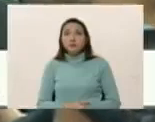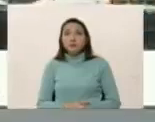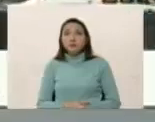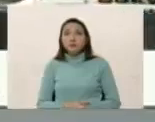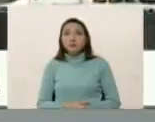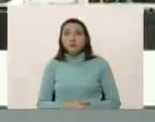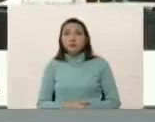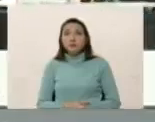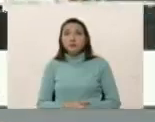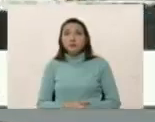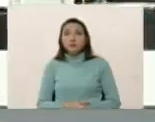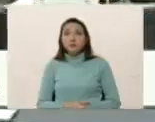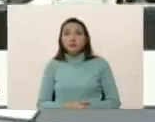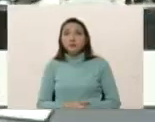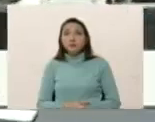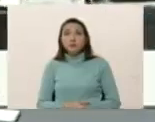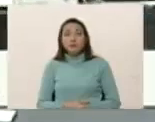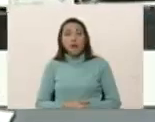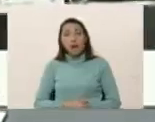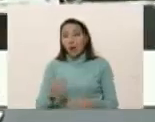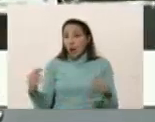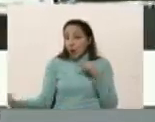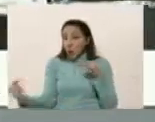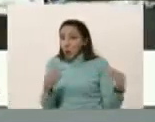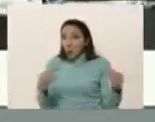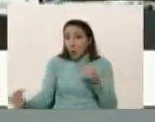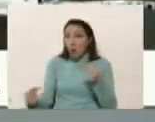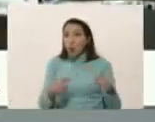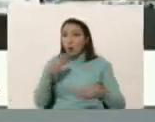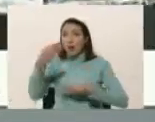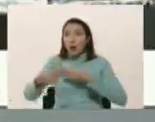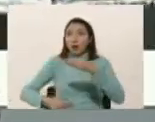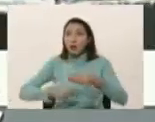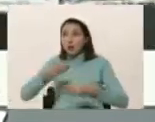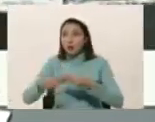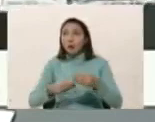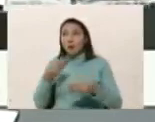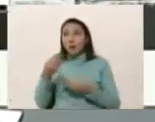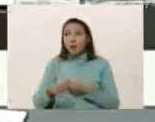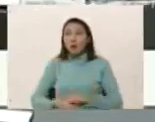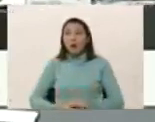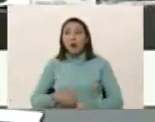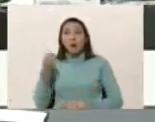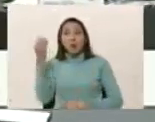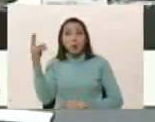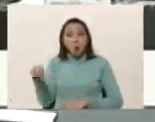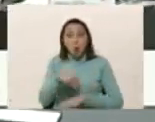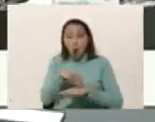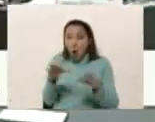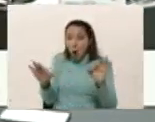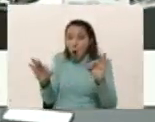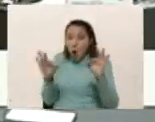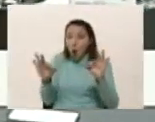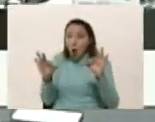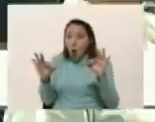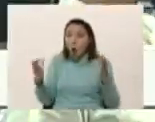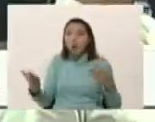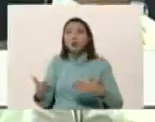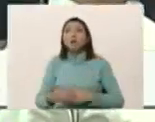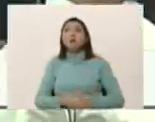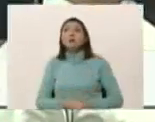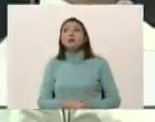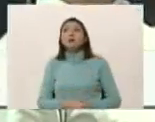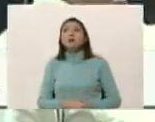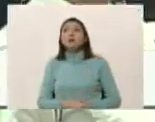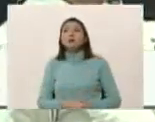continúa la discusión de este proyecto de ley pautado para la sesión ordinaria del día de hoy y tiene que